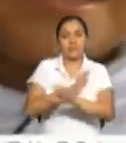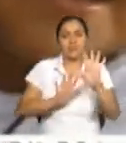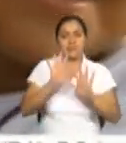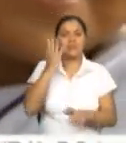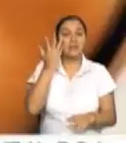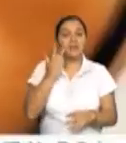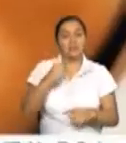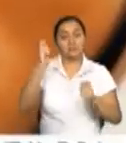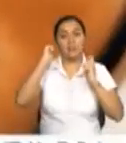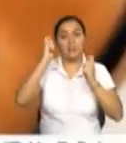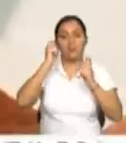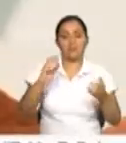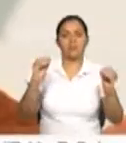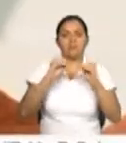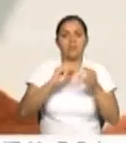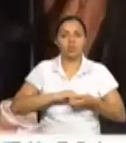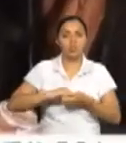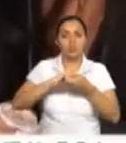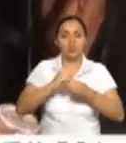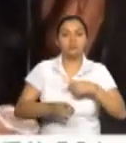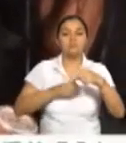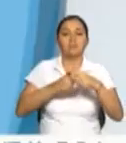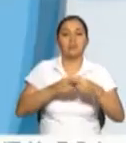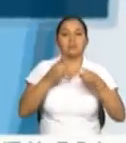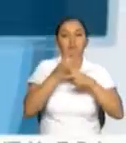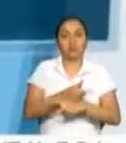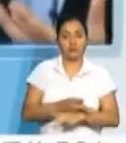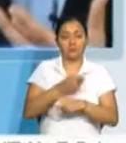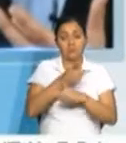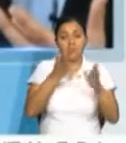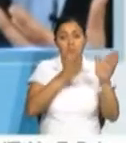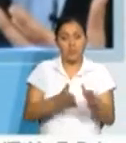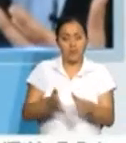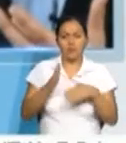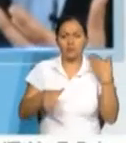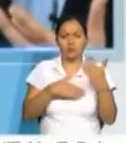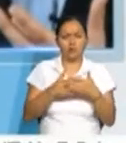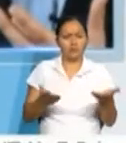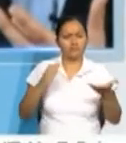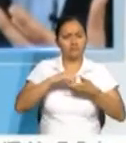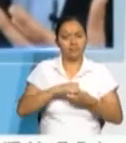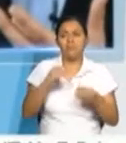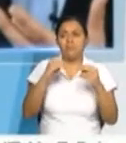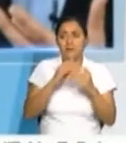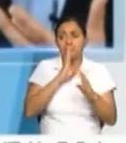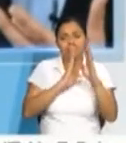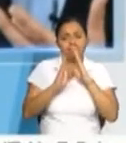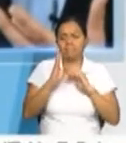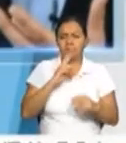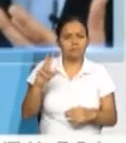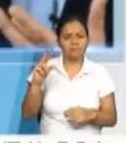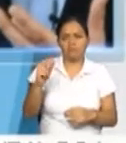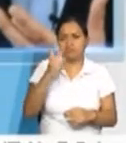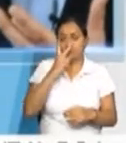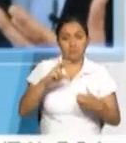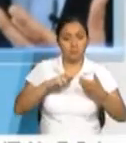a la campaña Más Unidos, Más Protegidos. Debemos tener una política absoluta de cero tolerancia frente a los actos